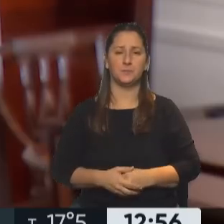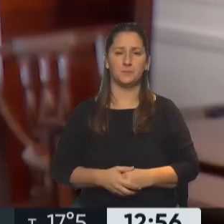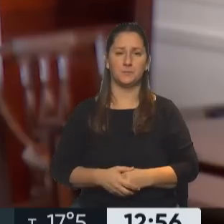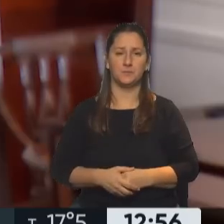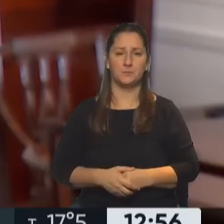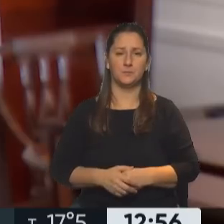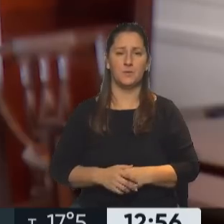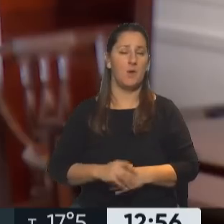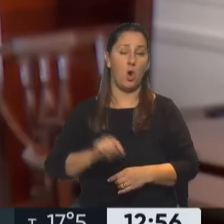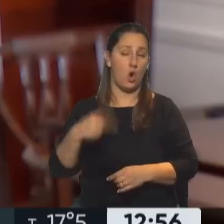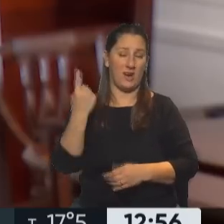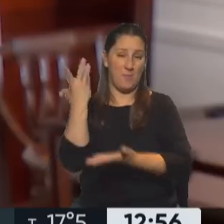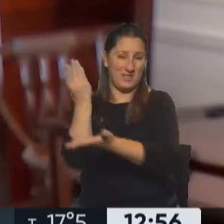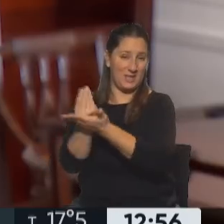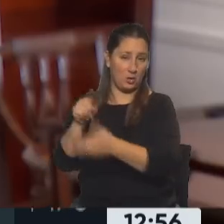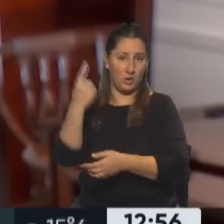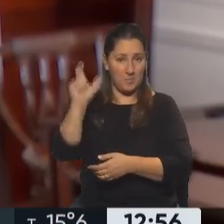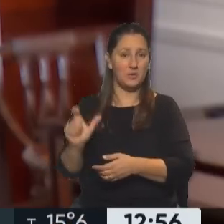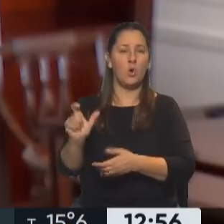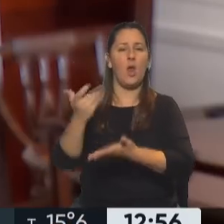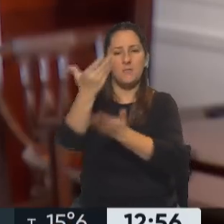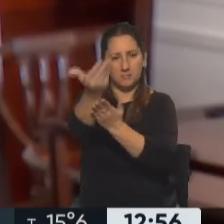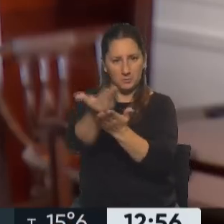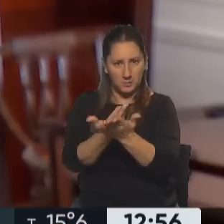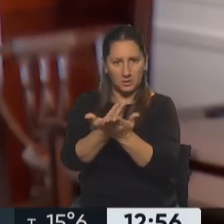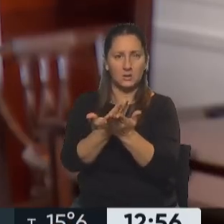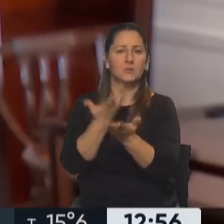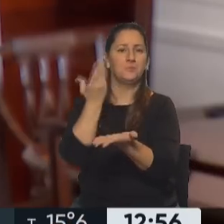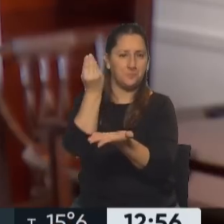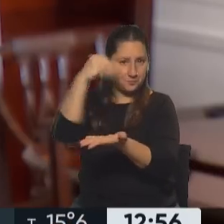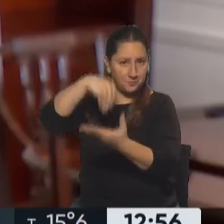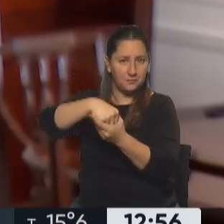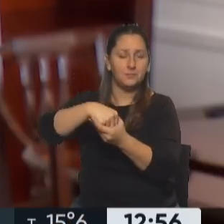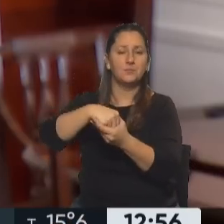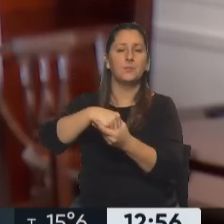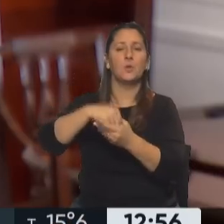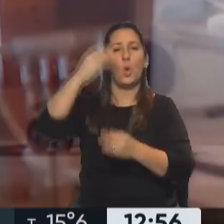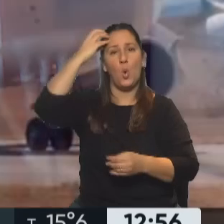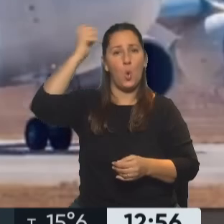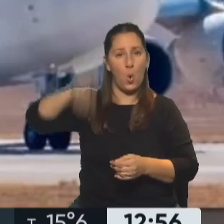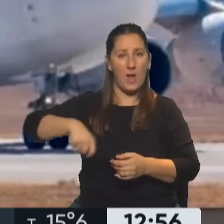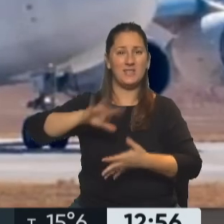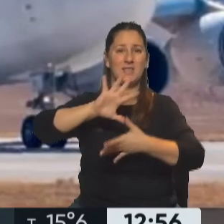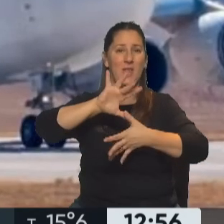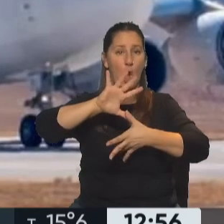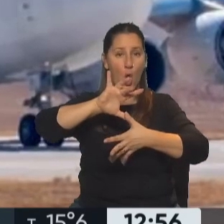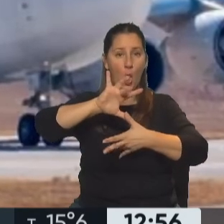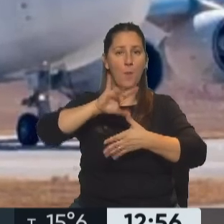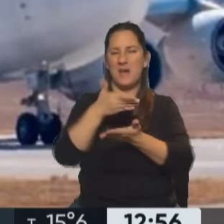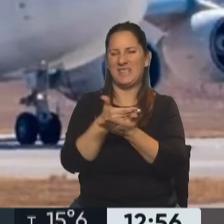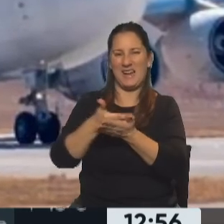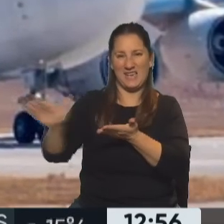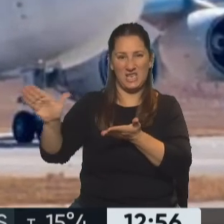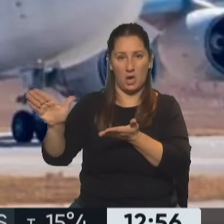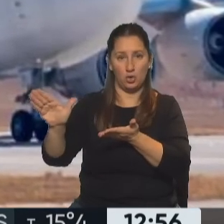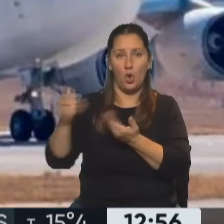nombre de terceros una presentación de un habeas corpus. El juez de Lomas de Zamora Villena lo rechaza porque